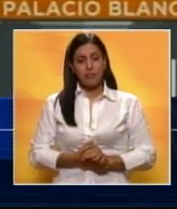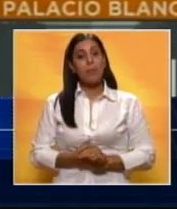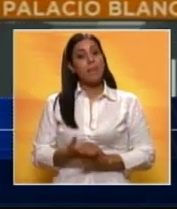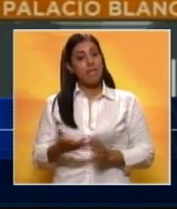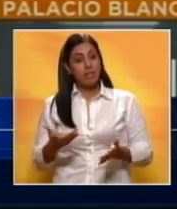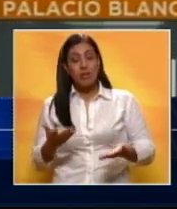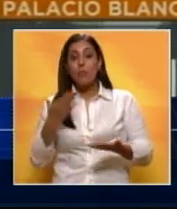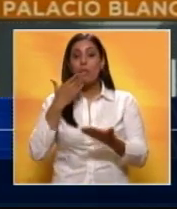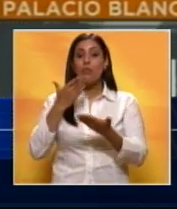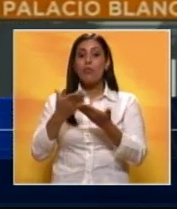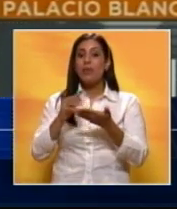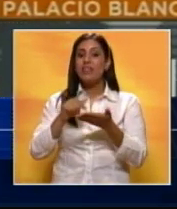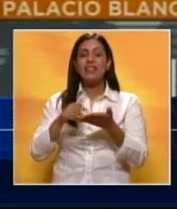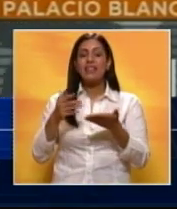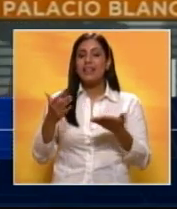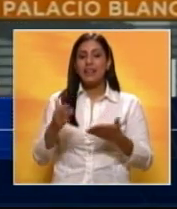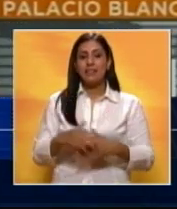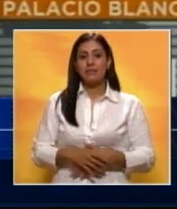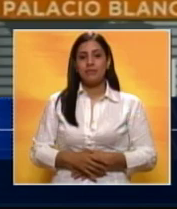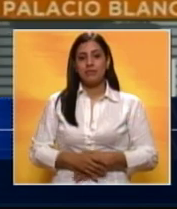Y lo que presentó fue